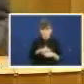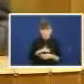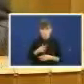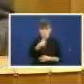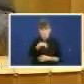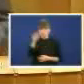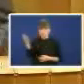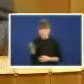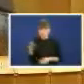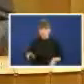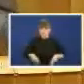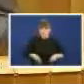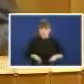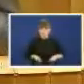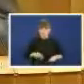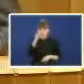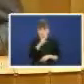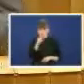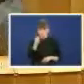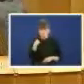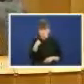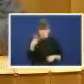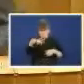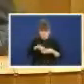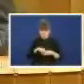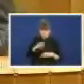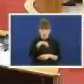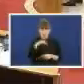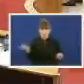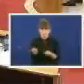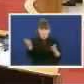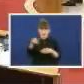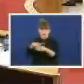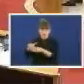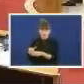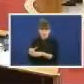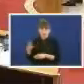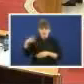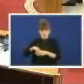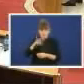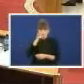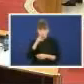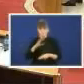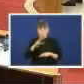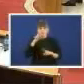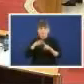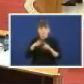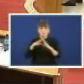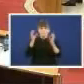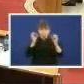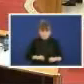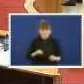de elevar nos nosos programas electorais a mesma proposta pactar e aprobar un novo estatuto no primeiro ano da